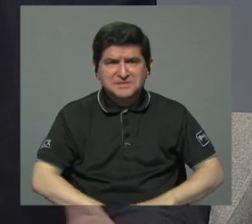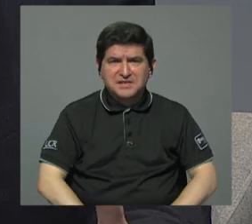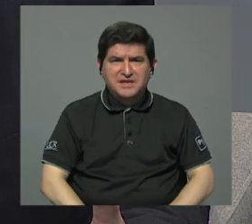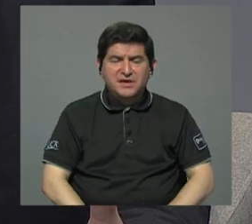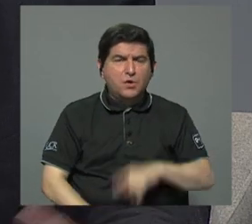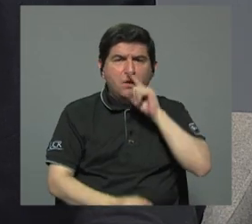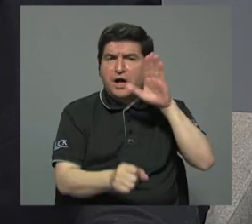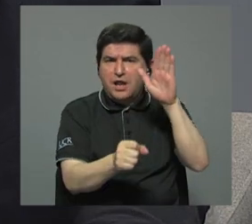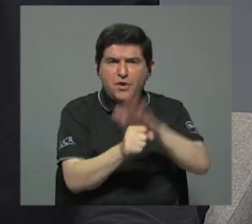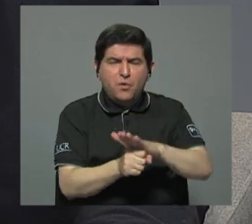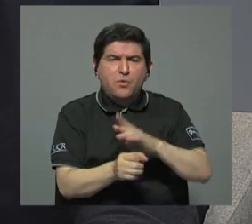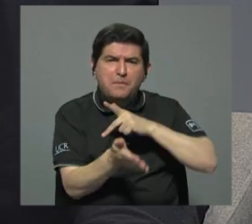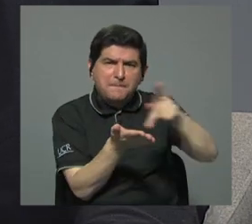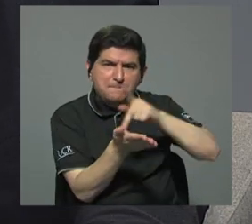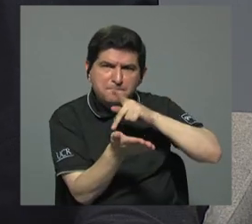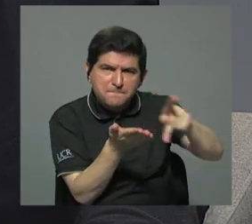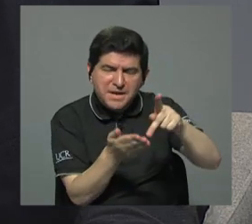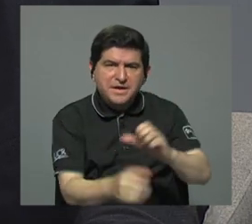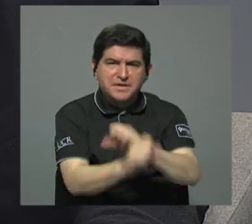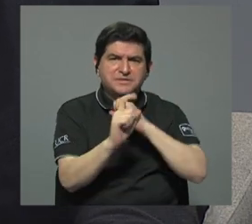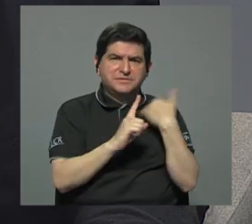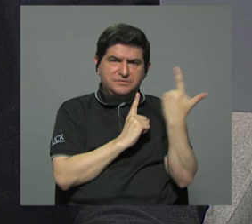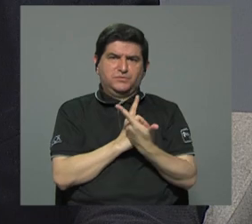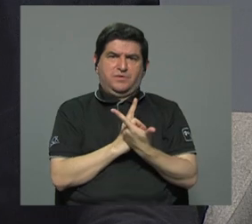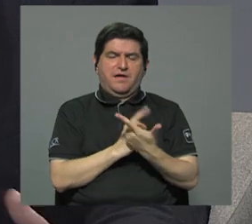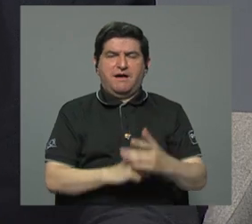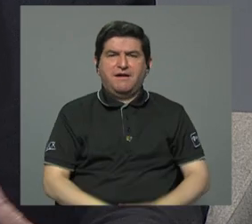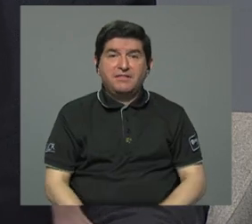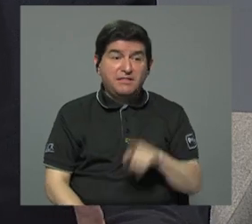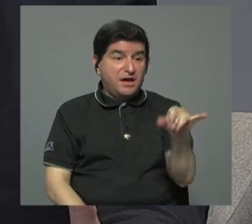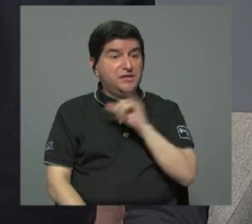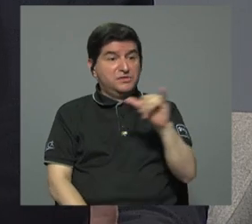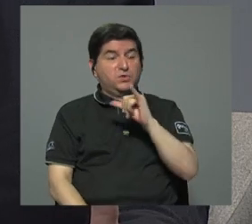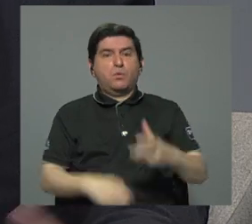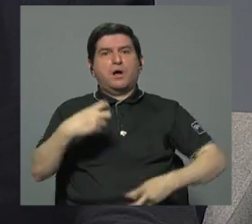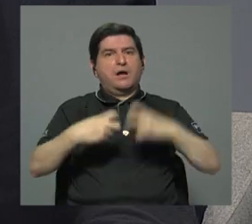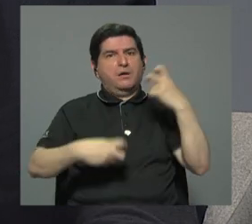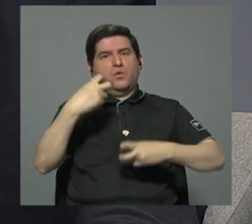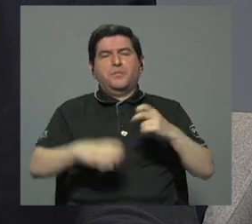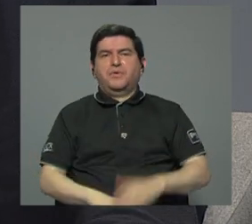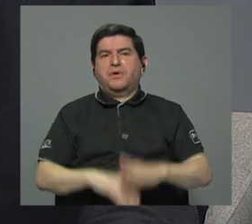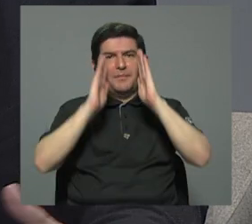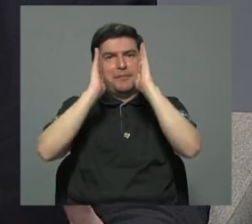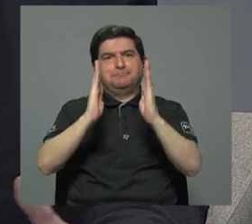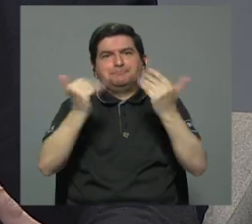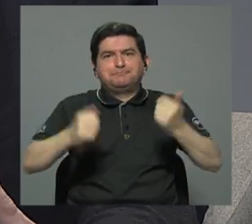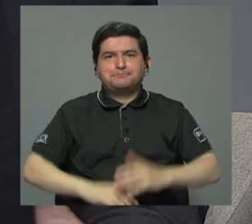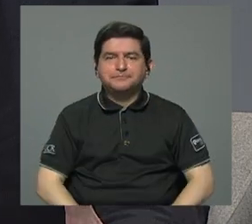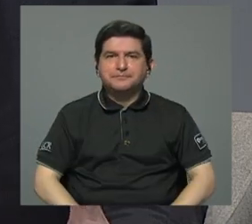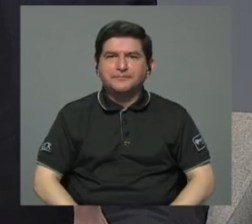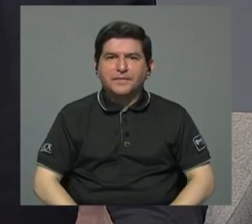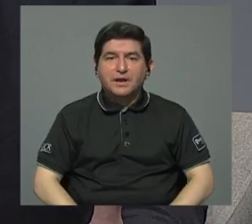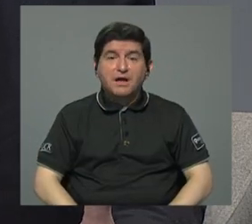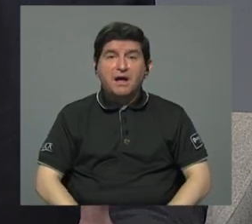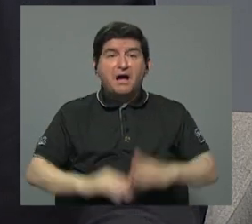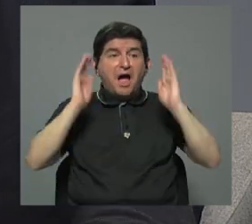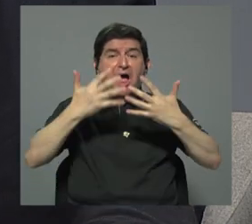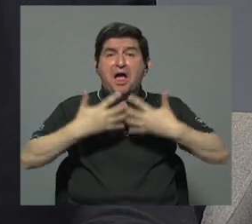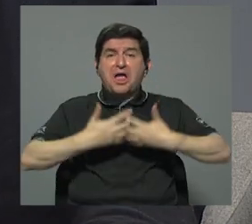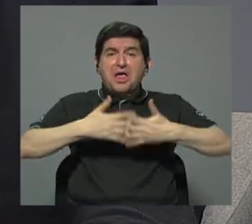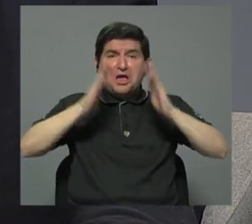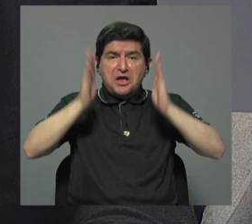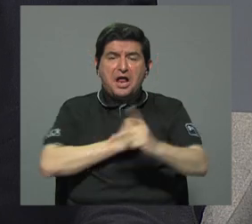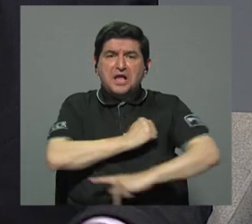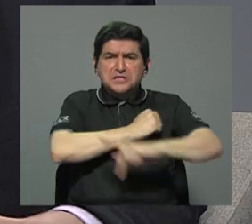el no cumplimiento de pagos en relación a la seguridad social, y eso también es un grave problema que no se atiende, y los grandes empresarios en este país